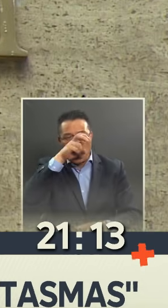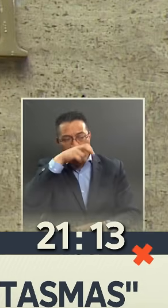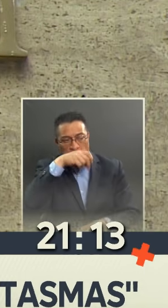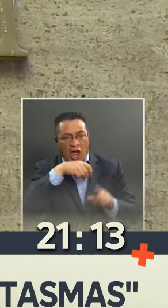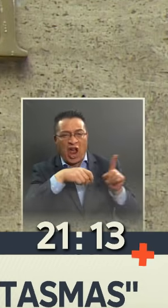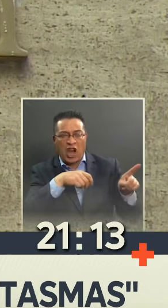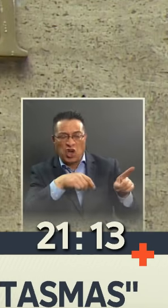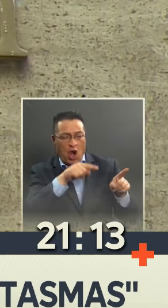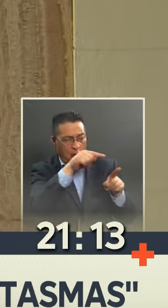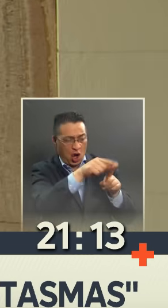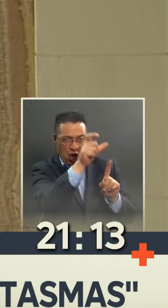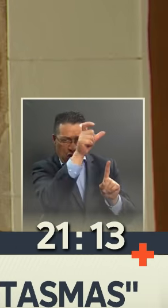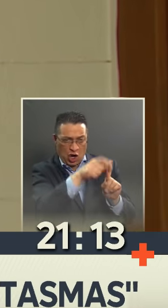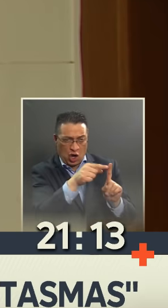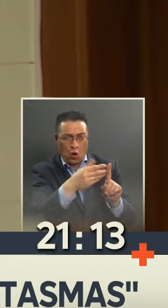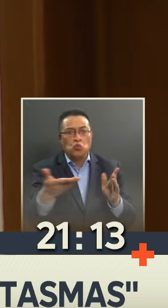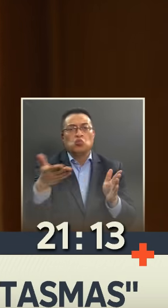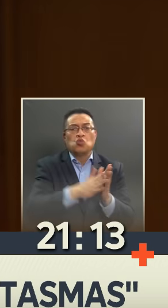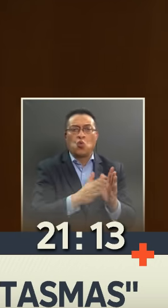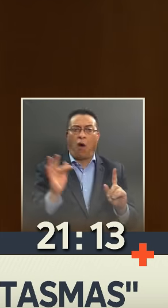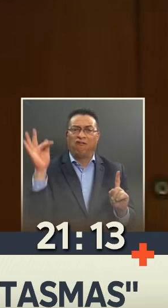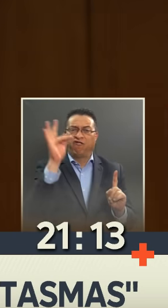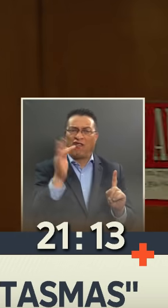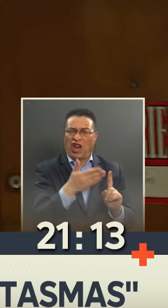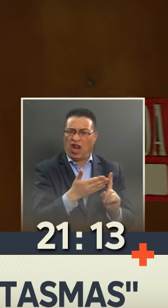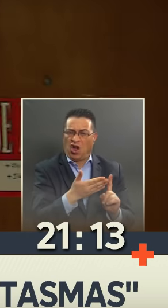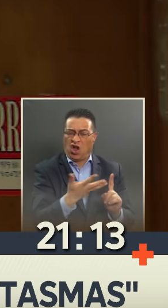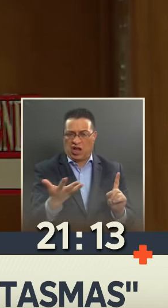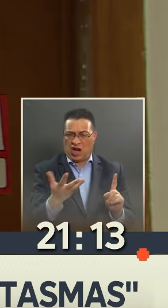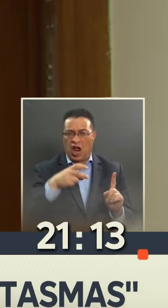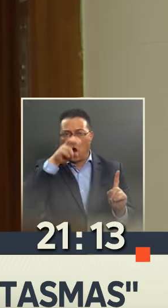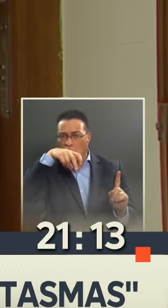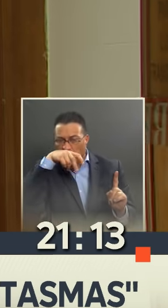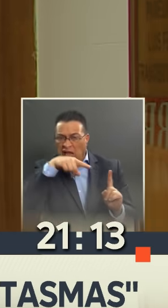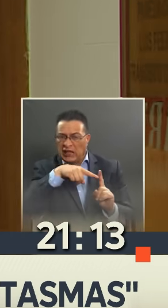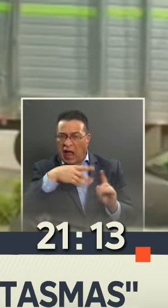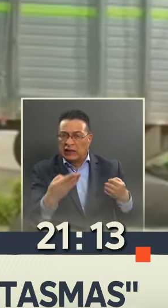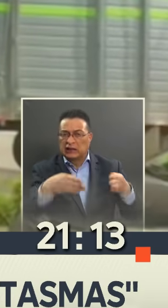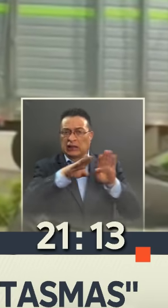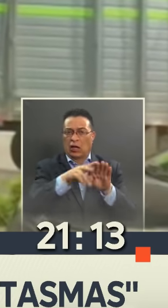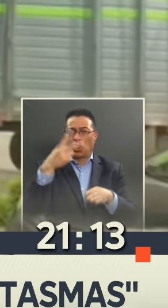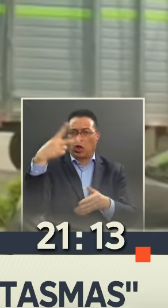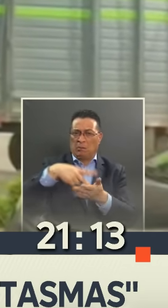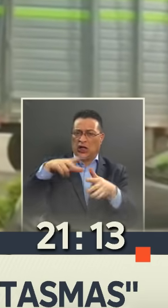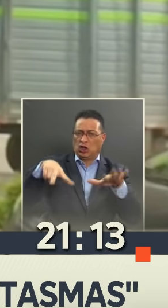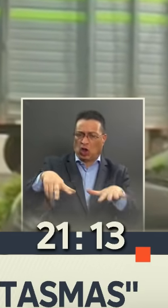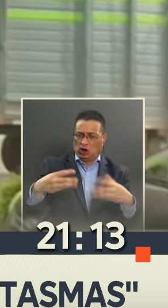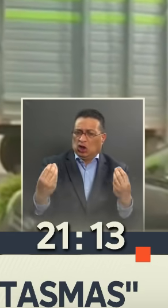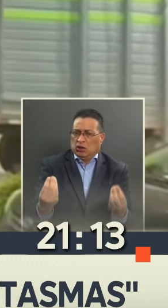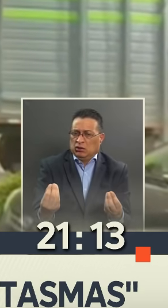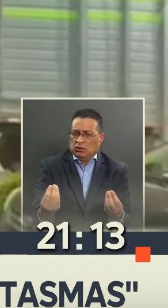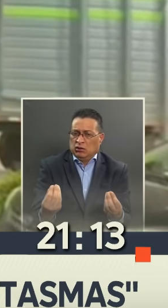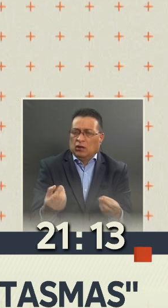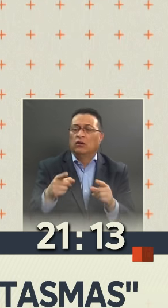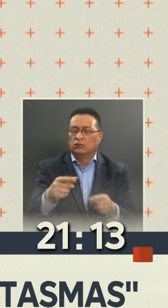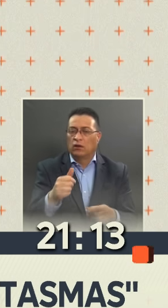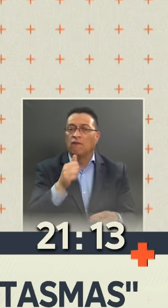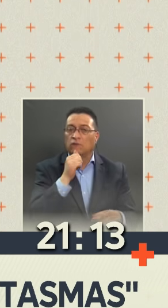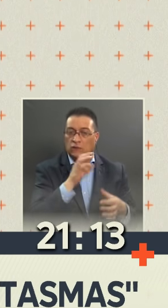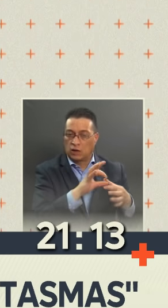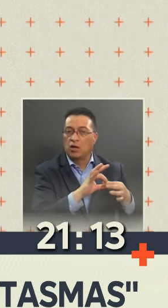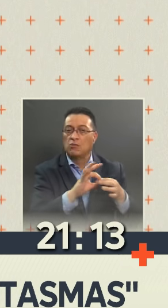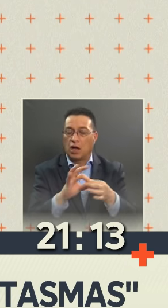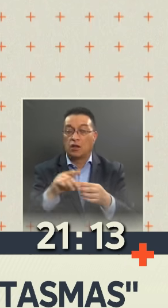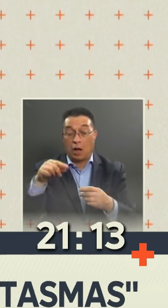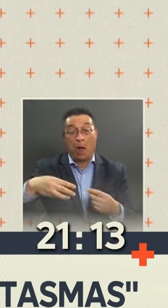Saldívar Maquena, fallecido en febrero y cuya notaría cerró en 2018. Pero aún faltaba parte de la historia. Este